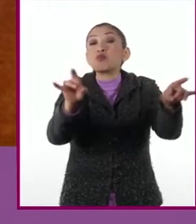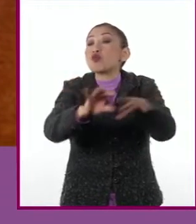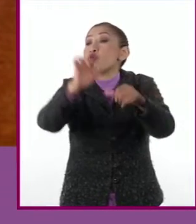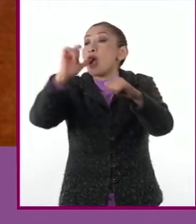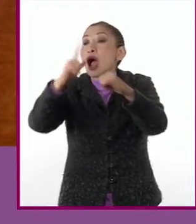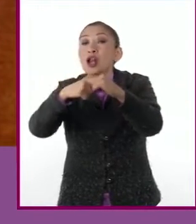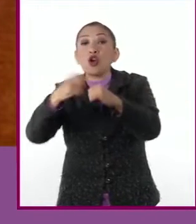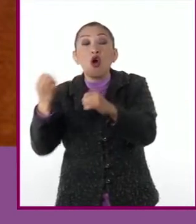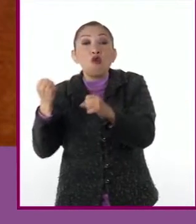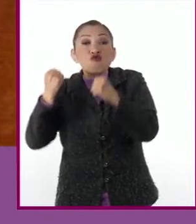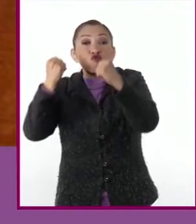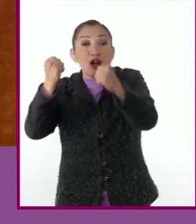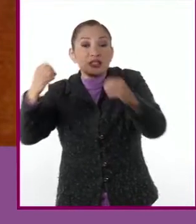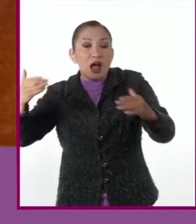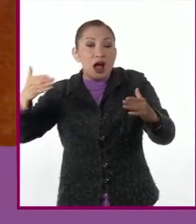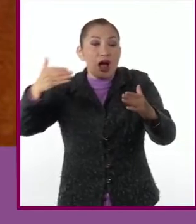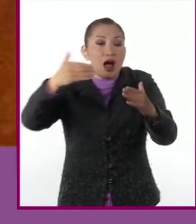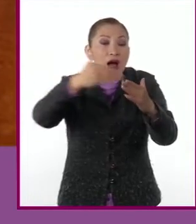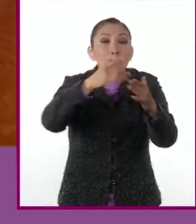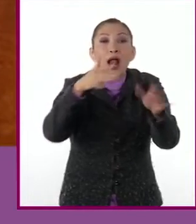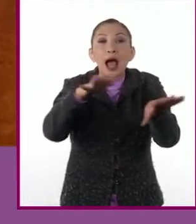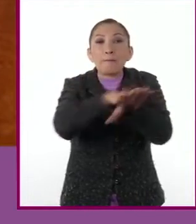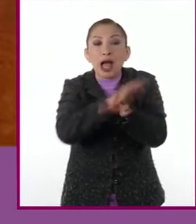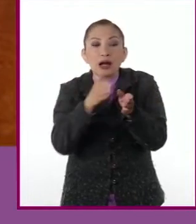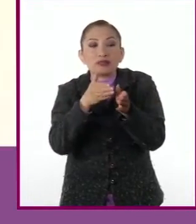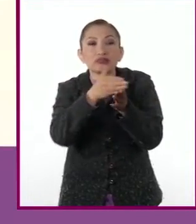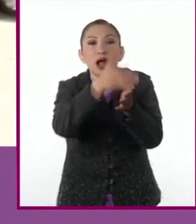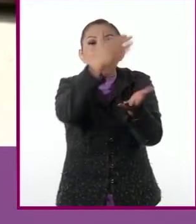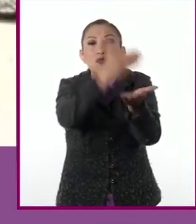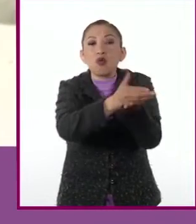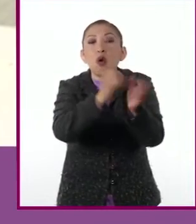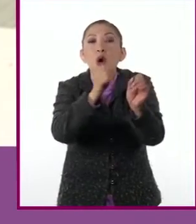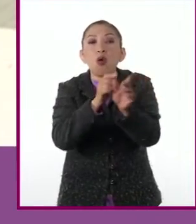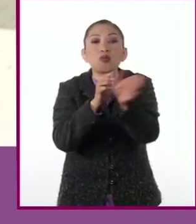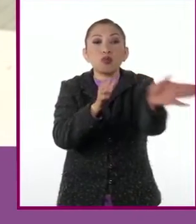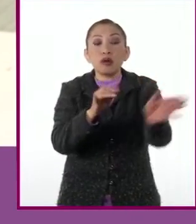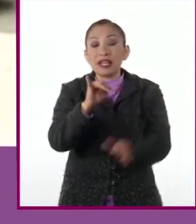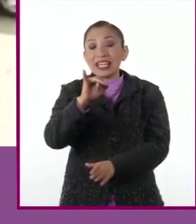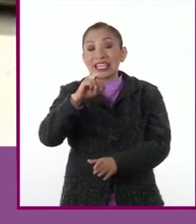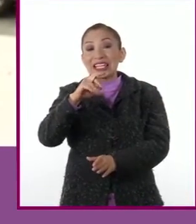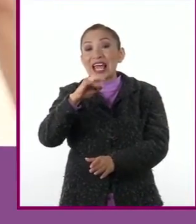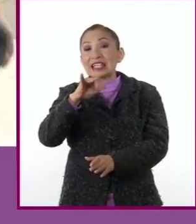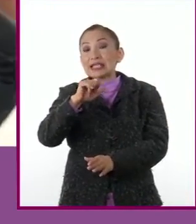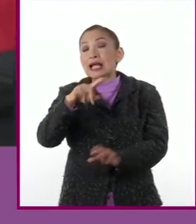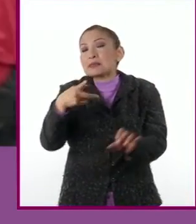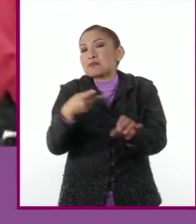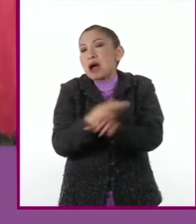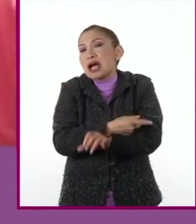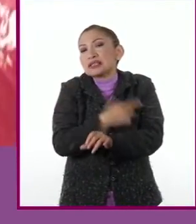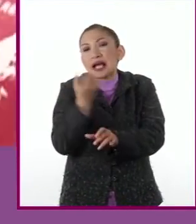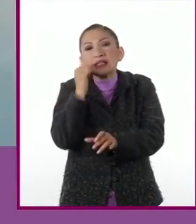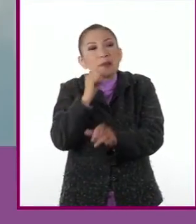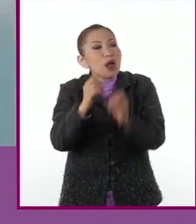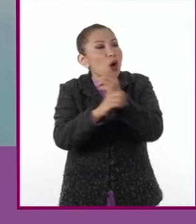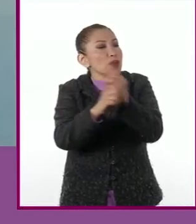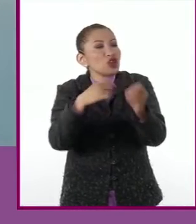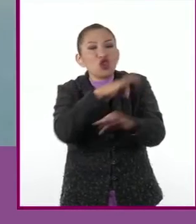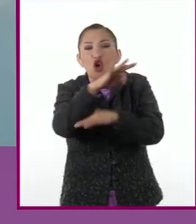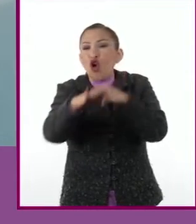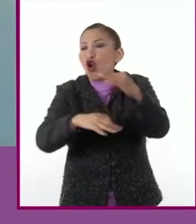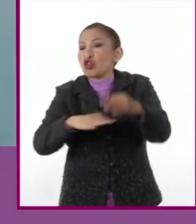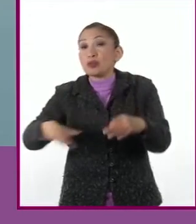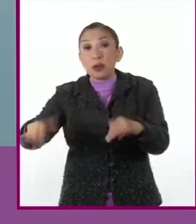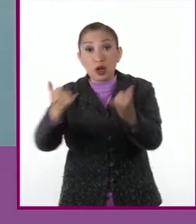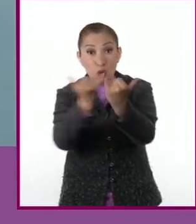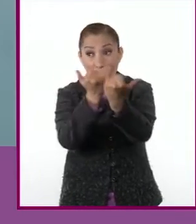una fuerza actúe sobre él para cambiar dicho estado. La inercia es algo que sucede a cada objeto, pero que no